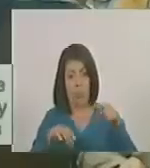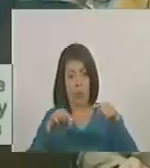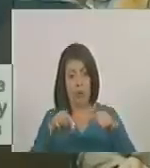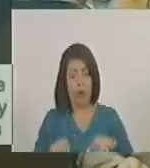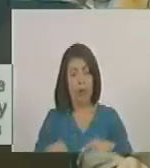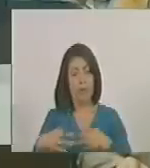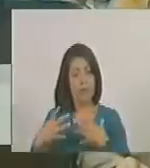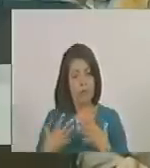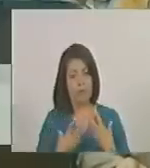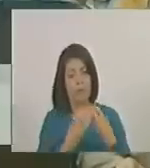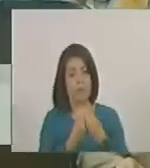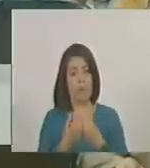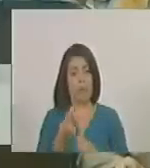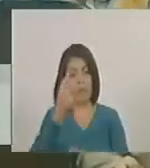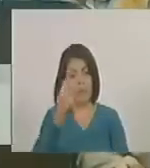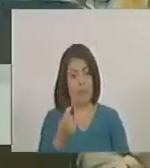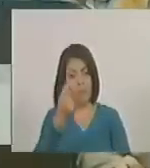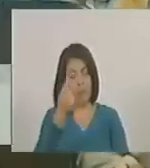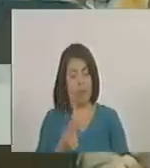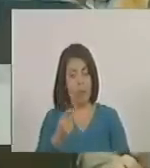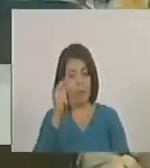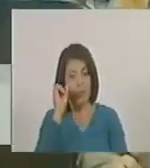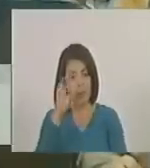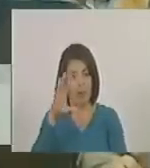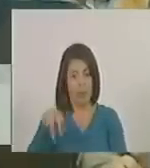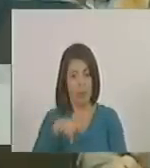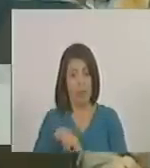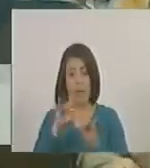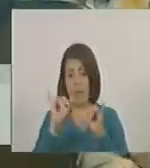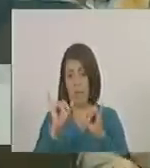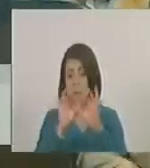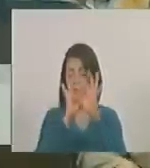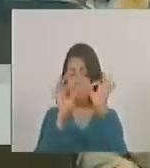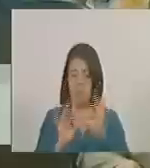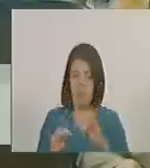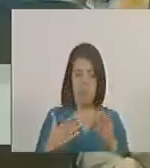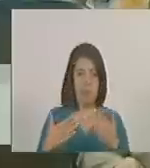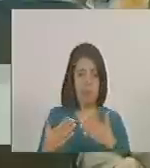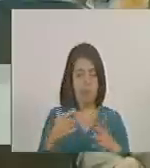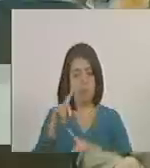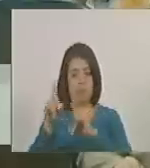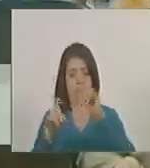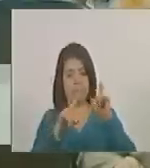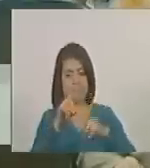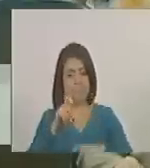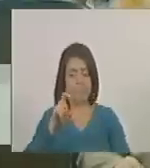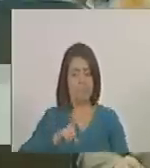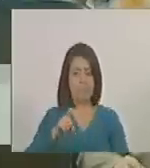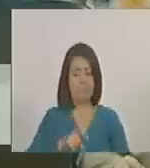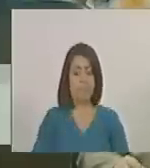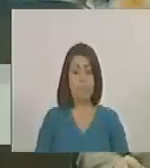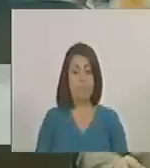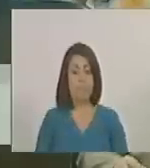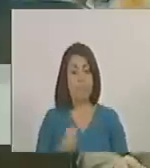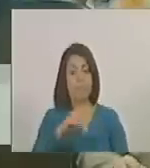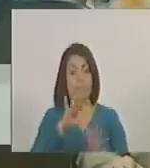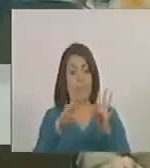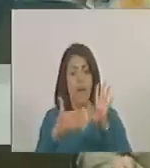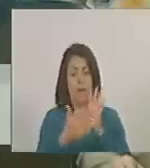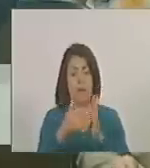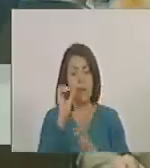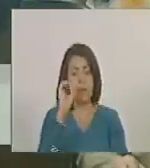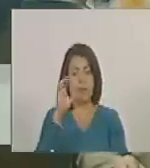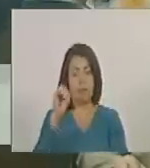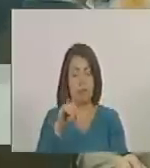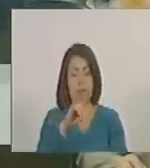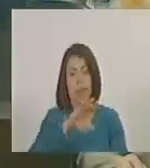con la compañía de los diputados de la Asamblea Nacional y en su propia dinámica, hizo las consultas necesarias. Fueron más de 10.000 asambleas